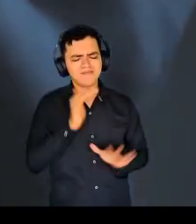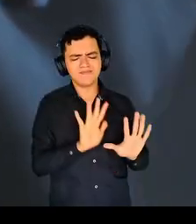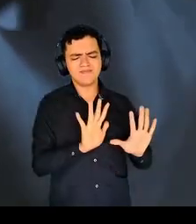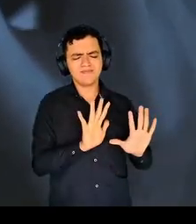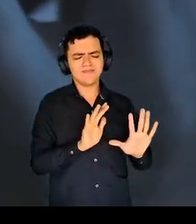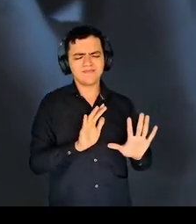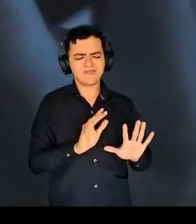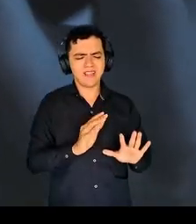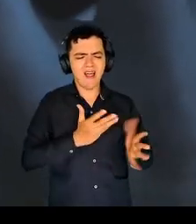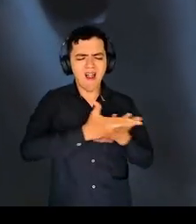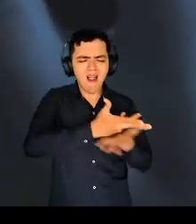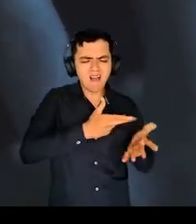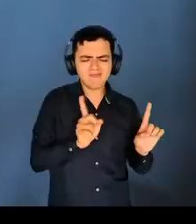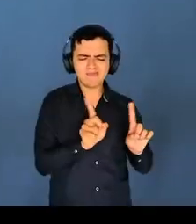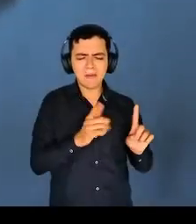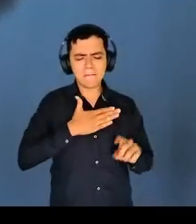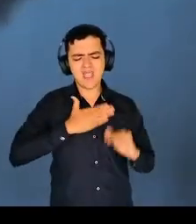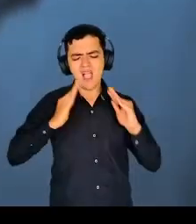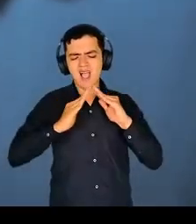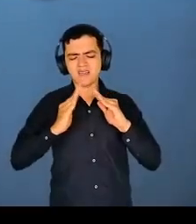Estoy en mi casa. Hablamos mañana.